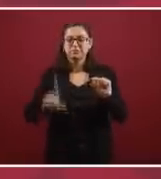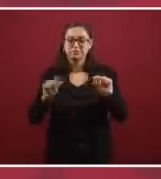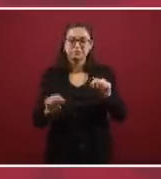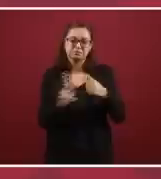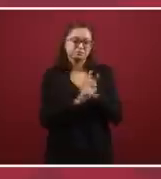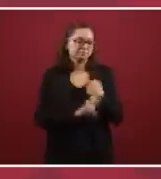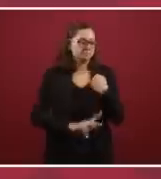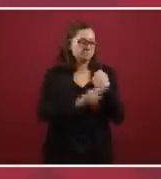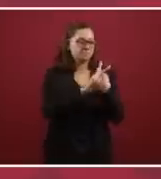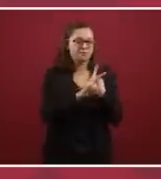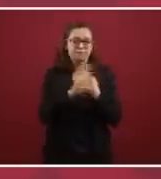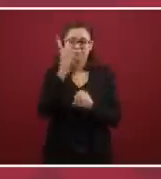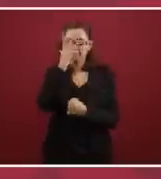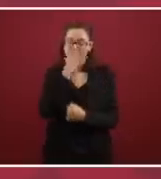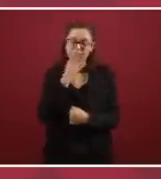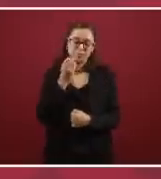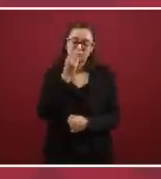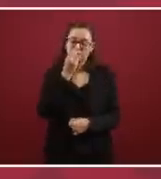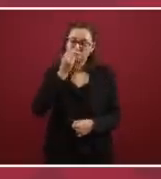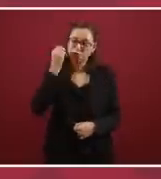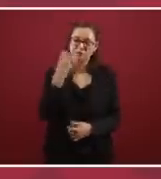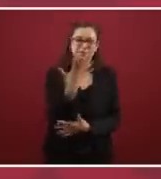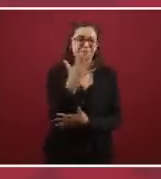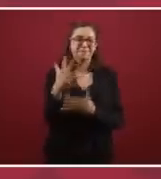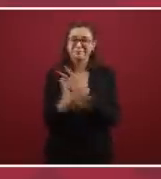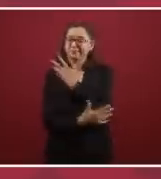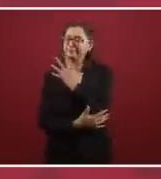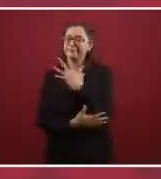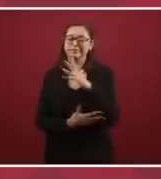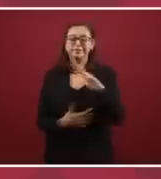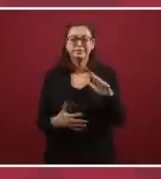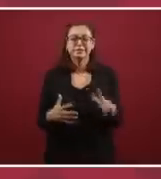muchas bellezas naturales y con un pueblo